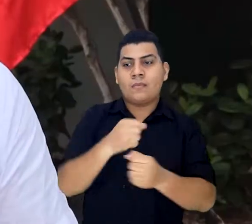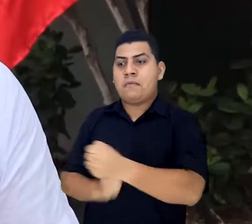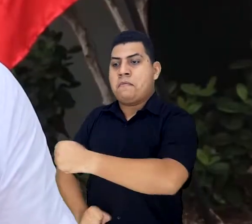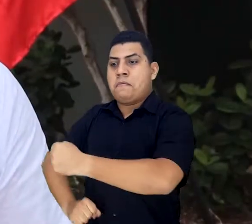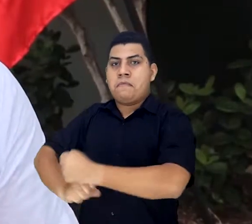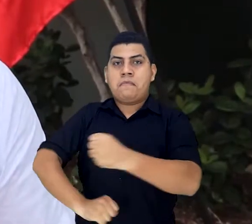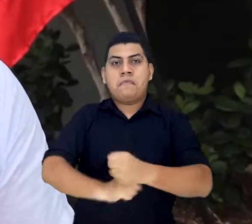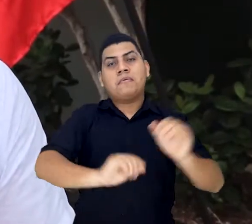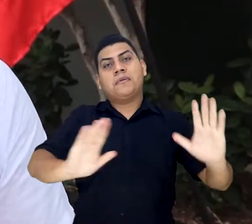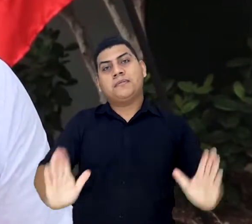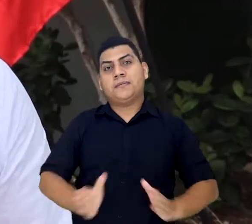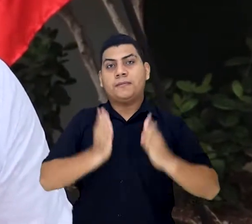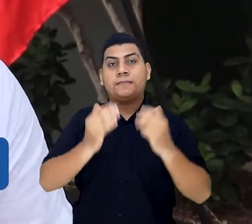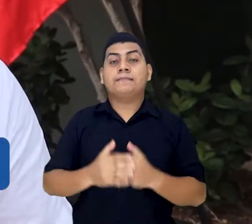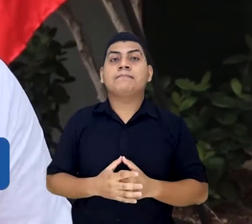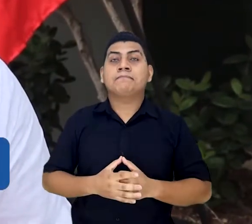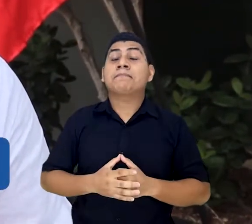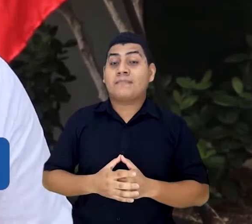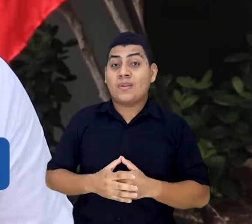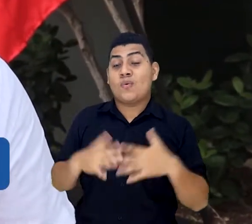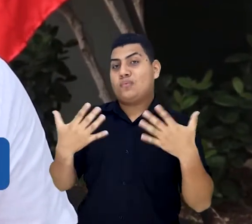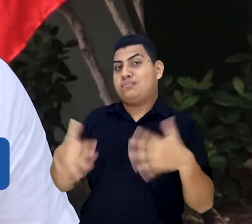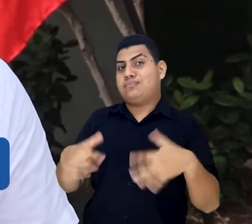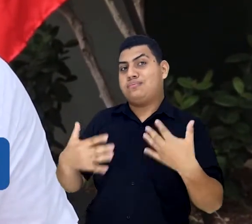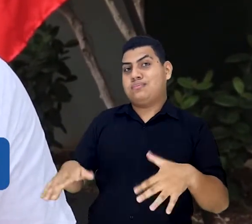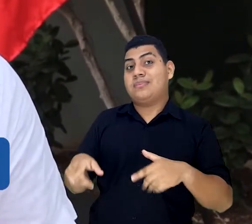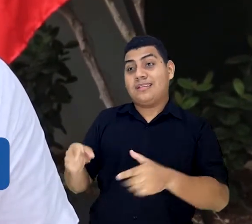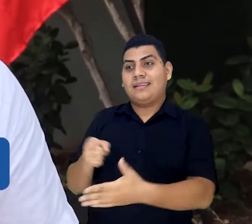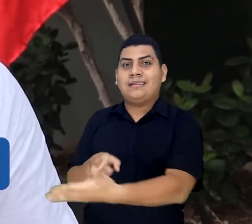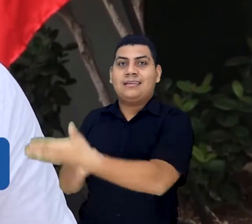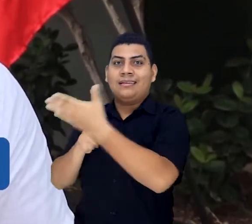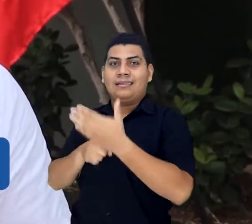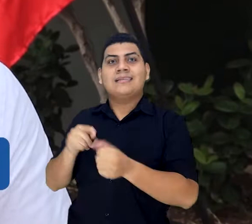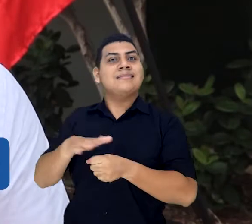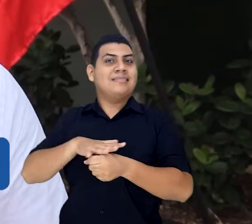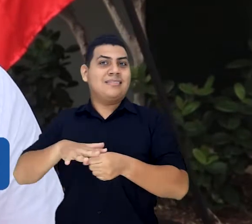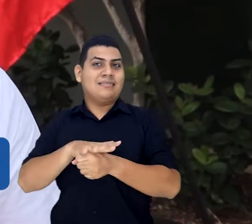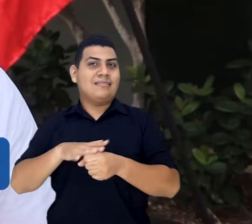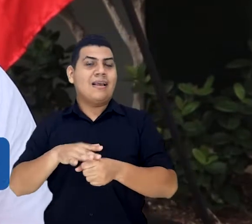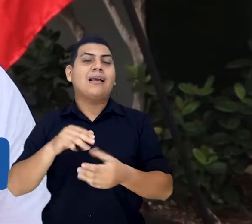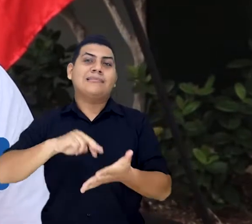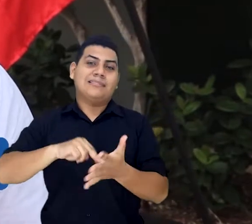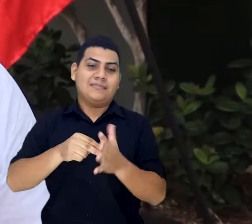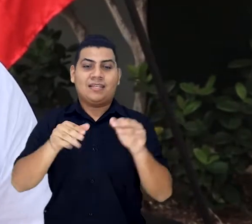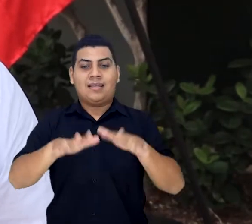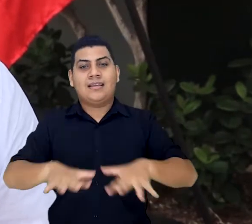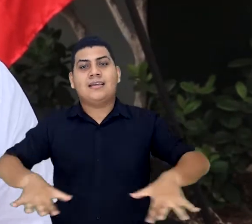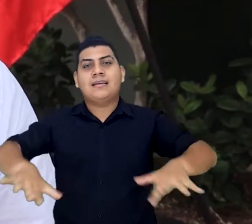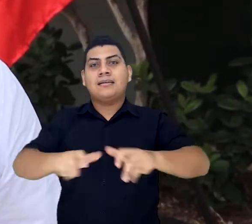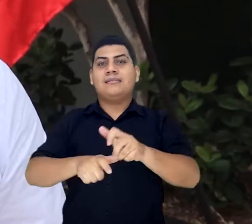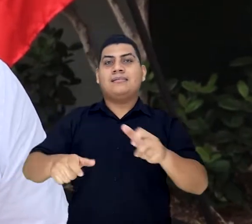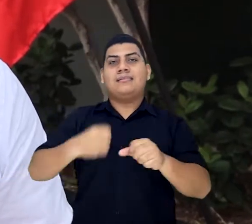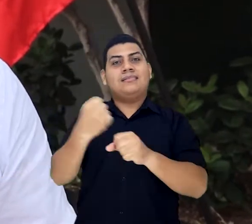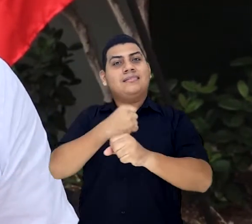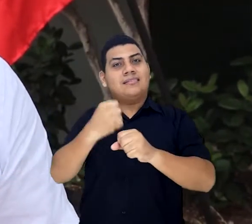Le representa una gran ganancia a la zona rural del municipio